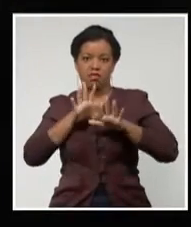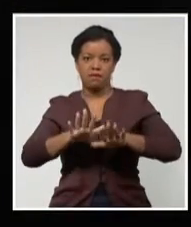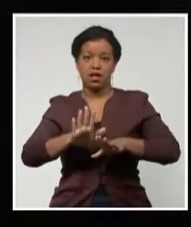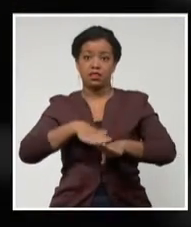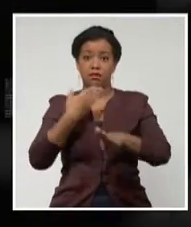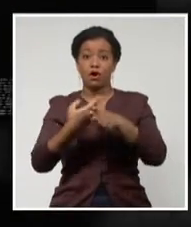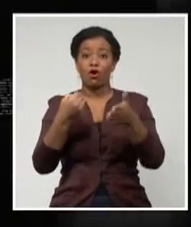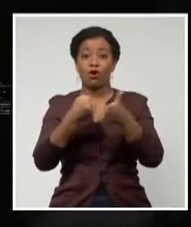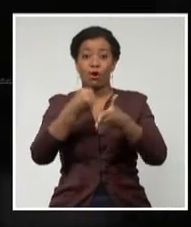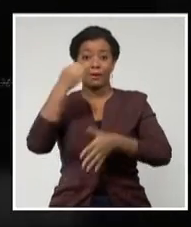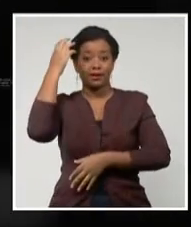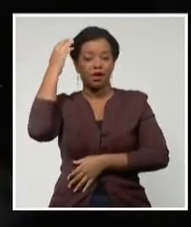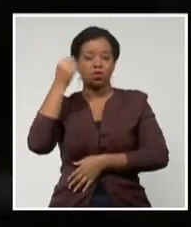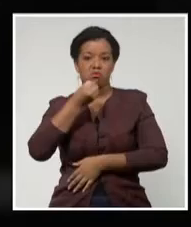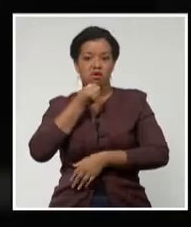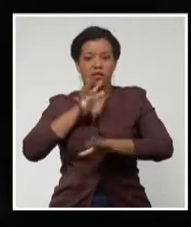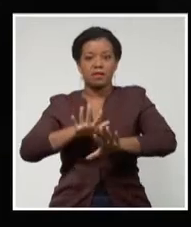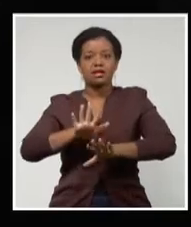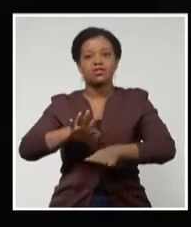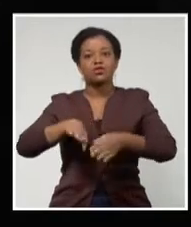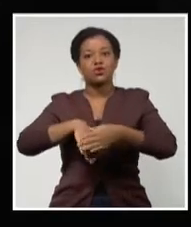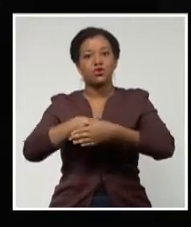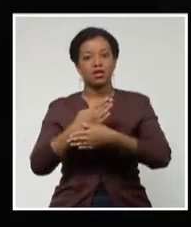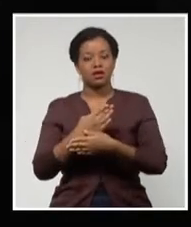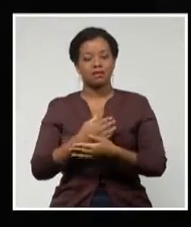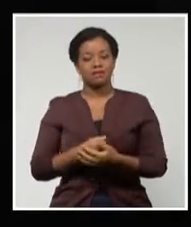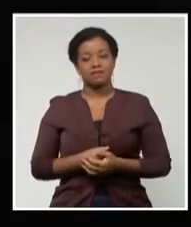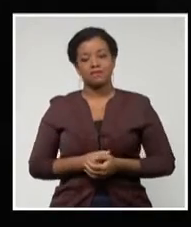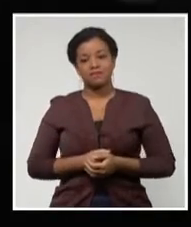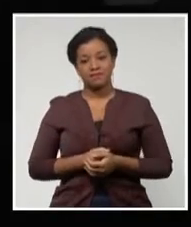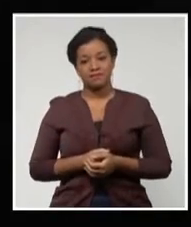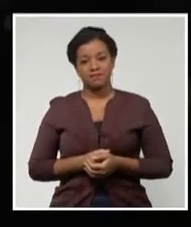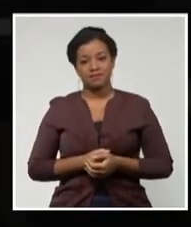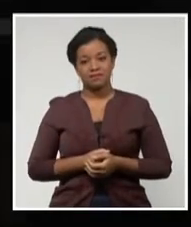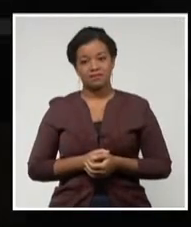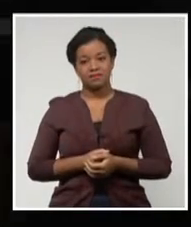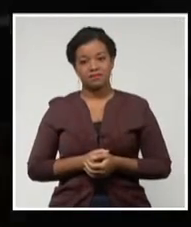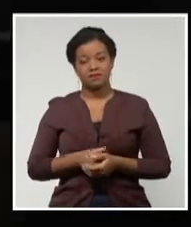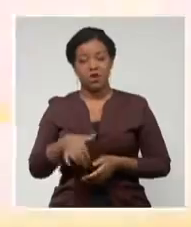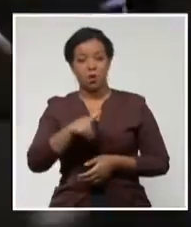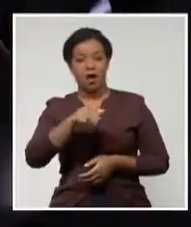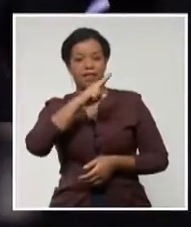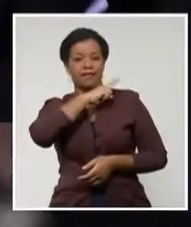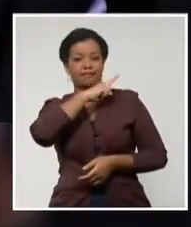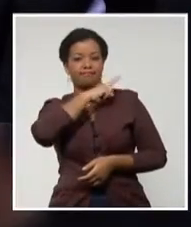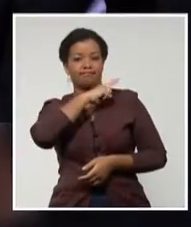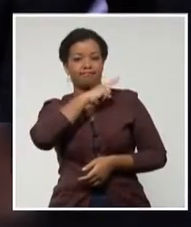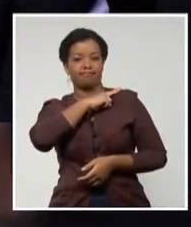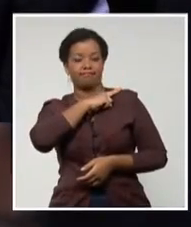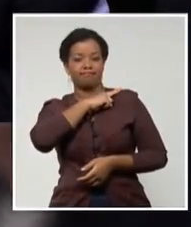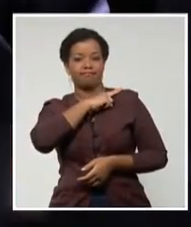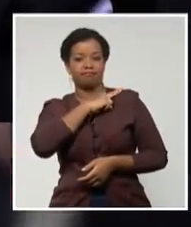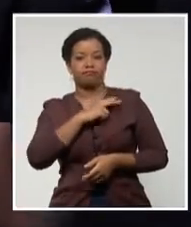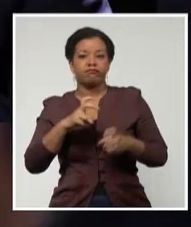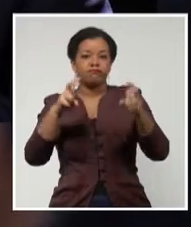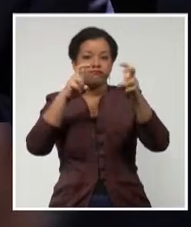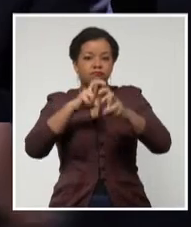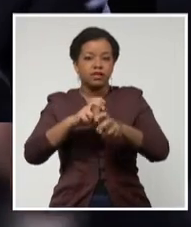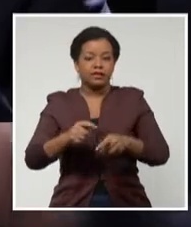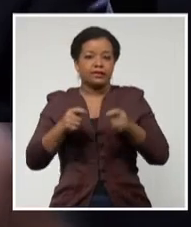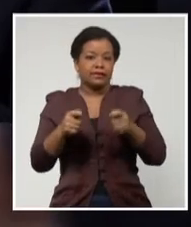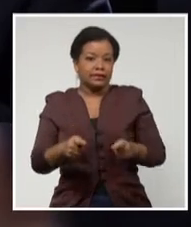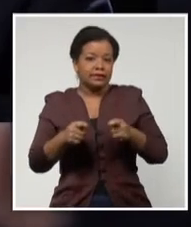de Estado para protagonizar, para dirigir, para instigar a los